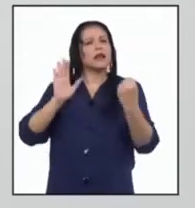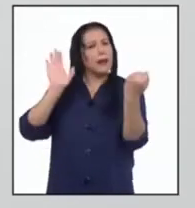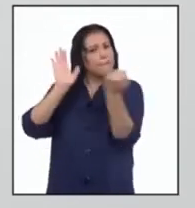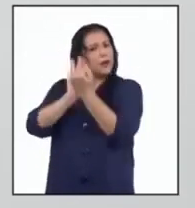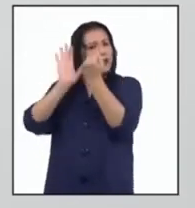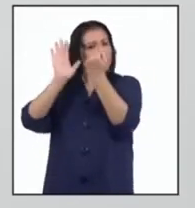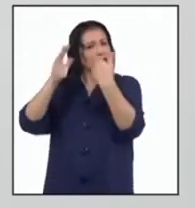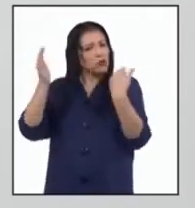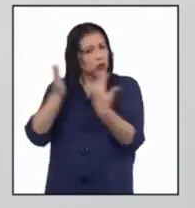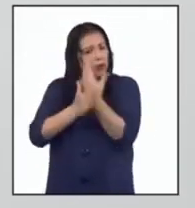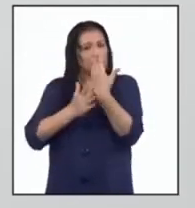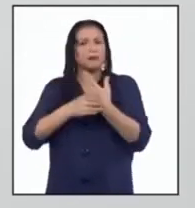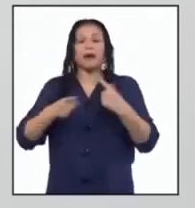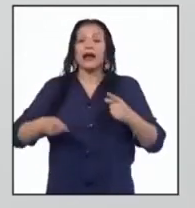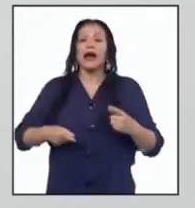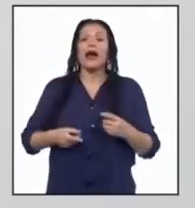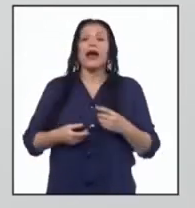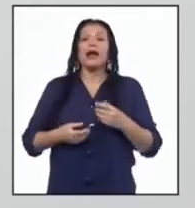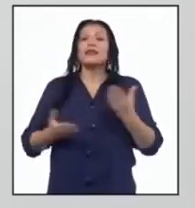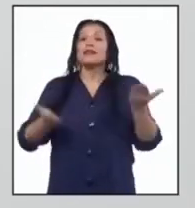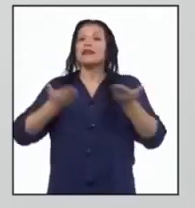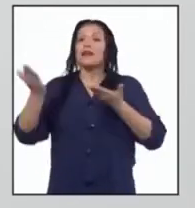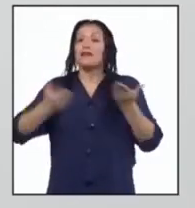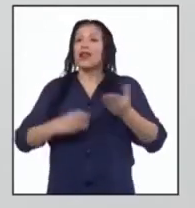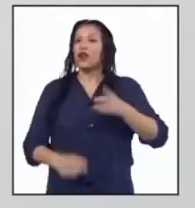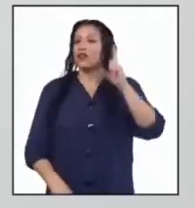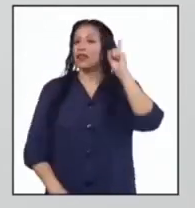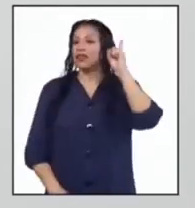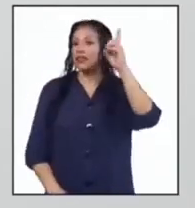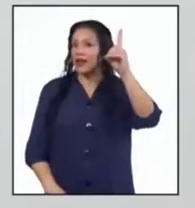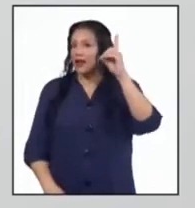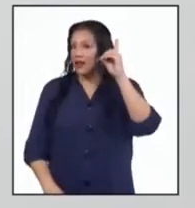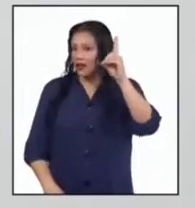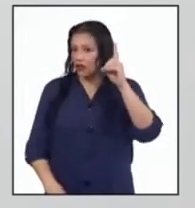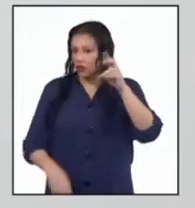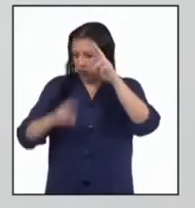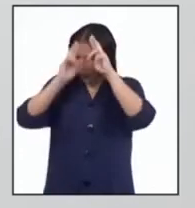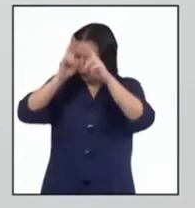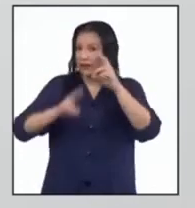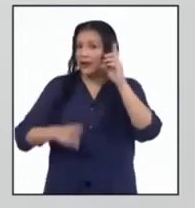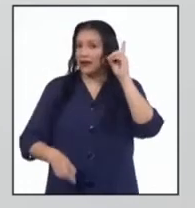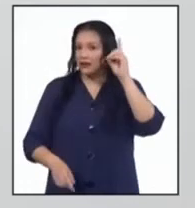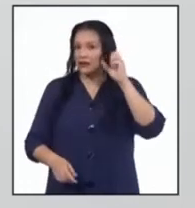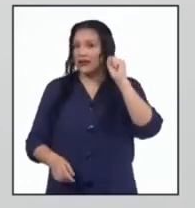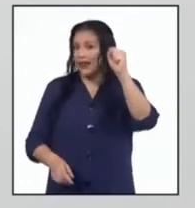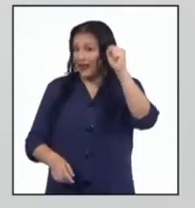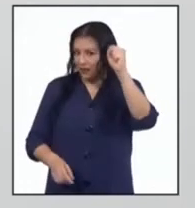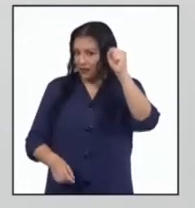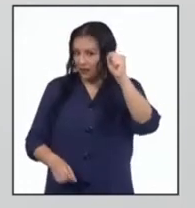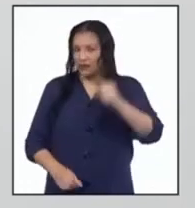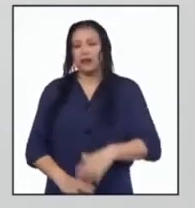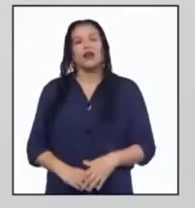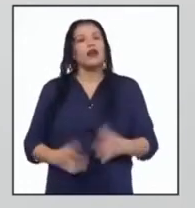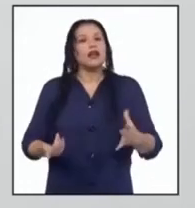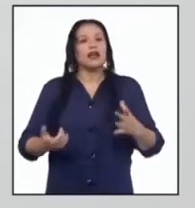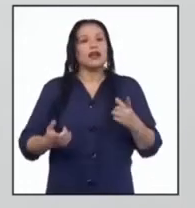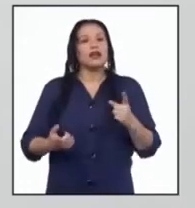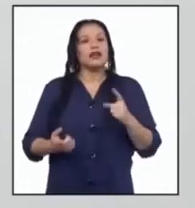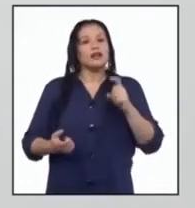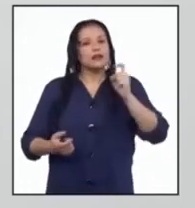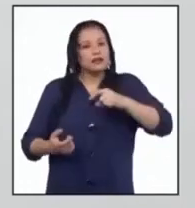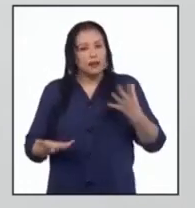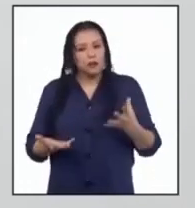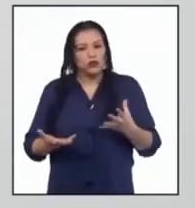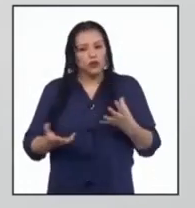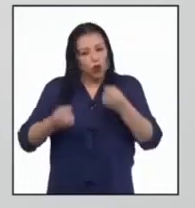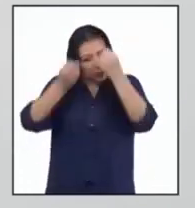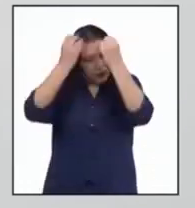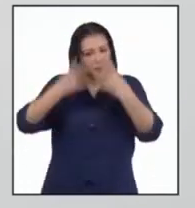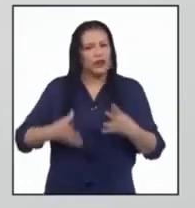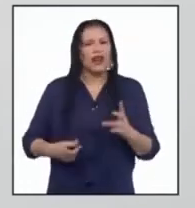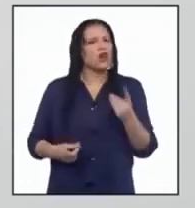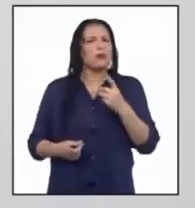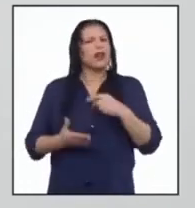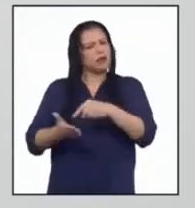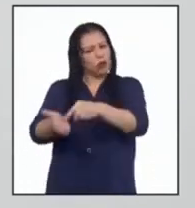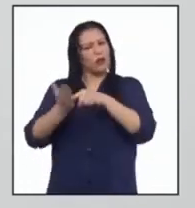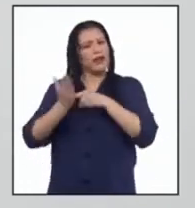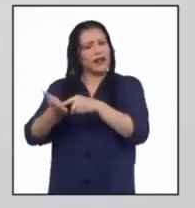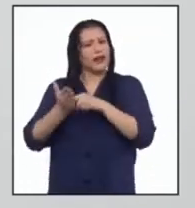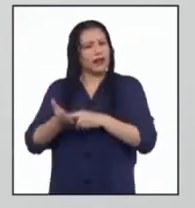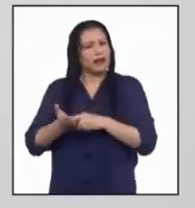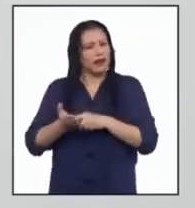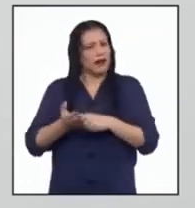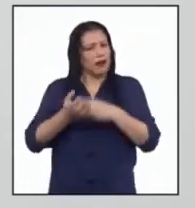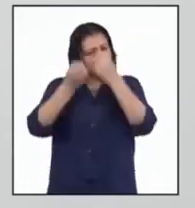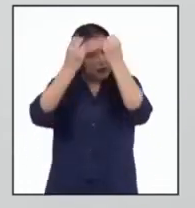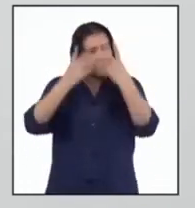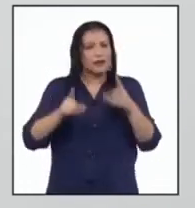derechos, por lo cual, cuando corresponde debemos acatarlas, no porque nos exijan hacerlas,